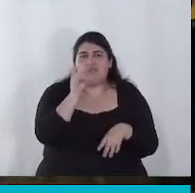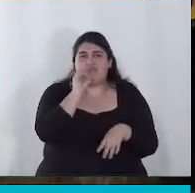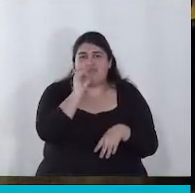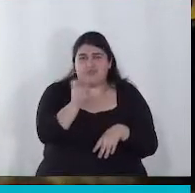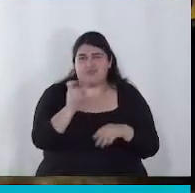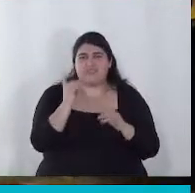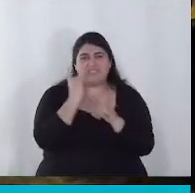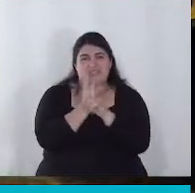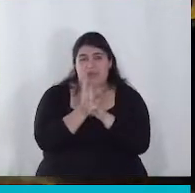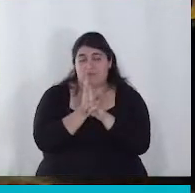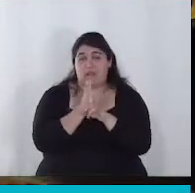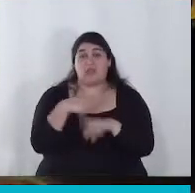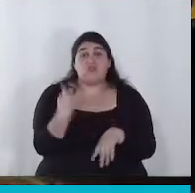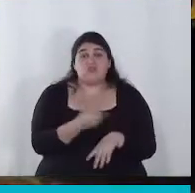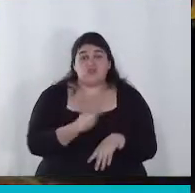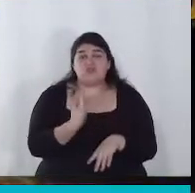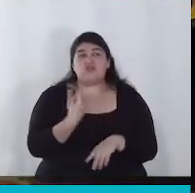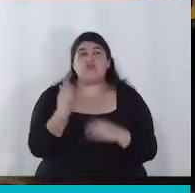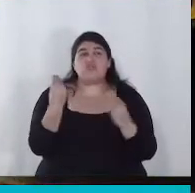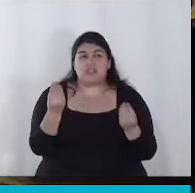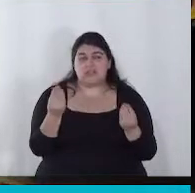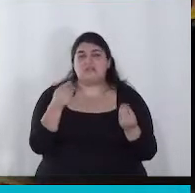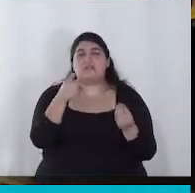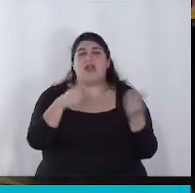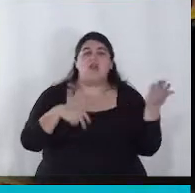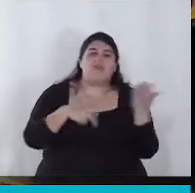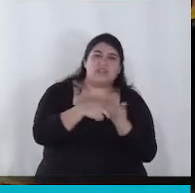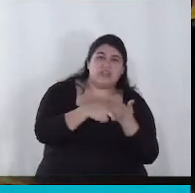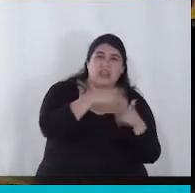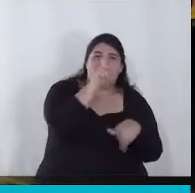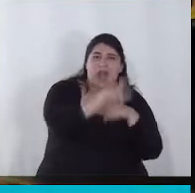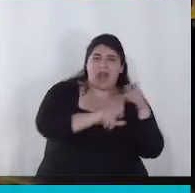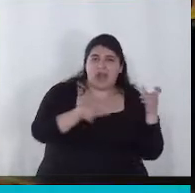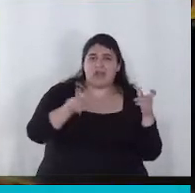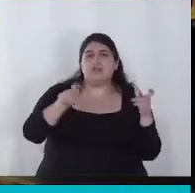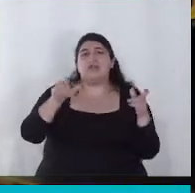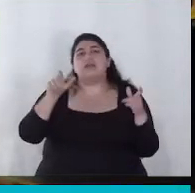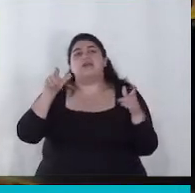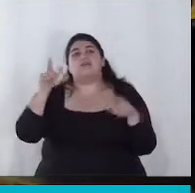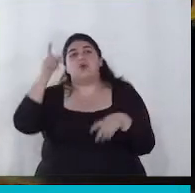que nuestros fiscales y jueces son kirchneristas